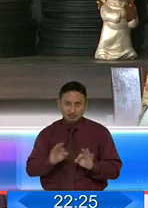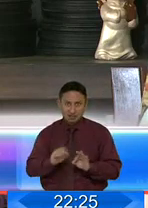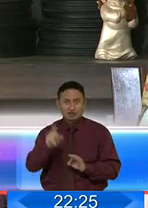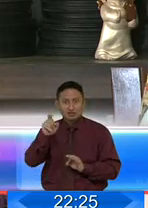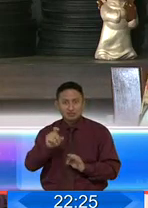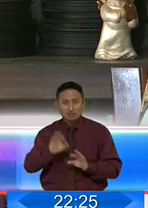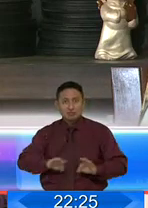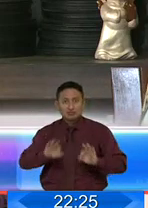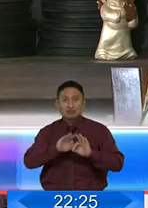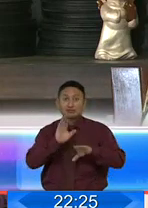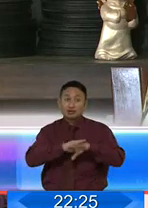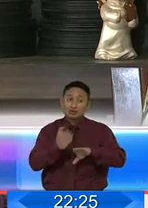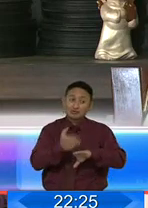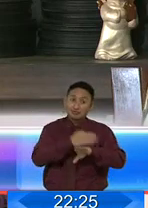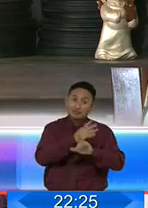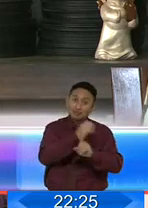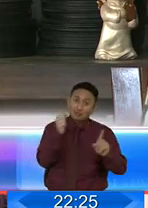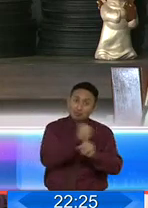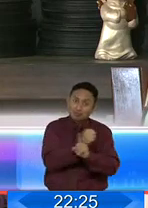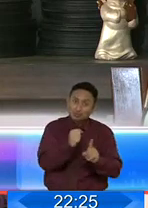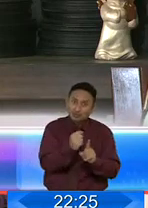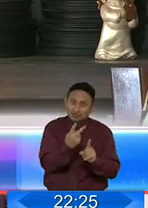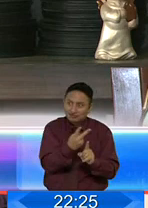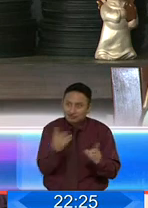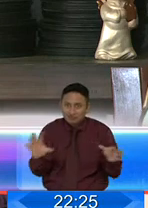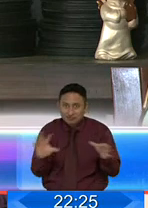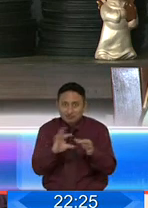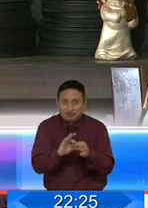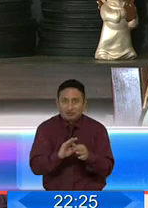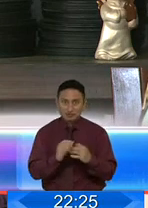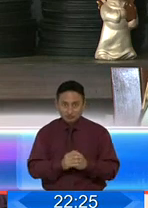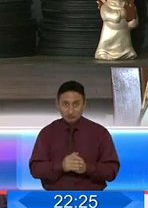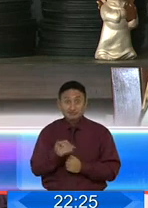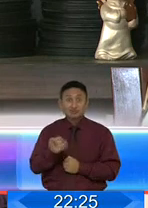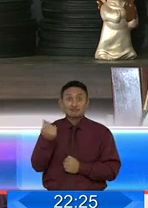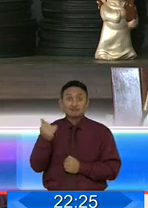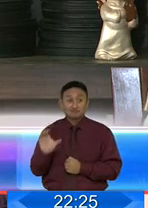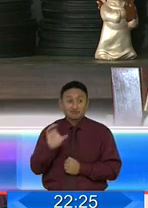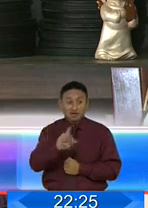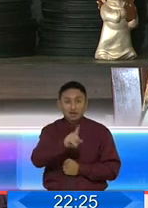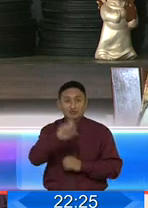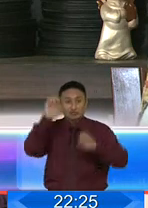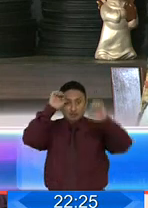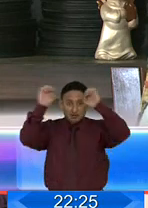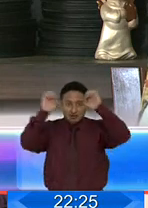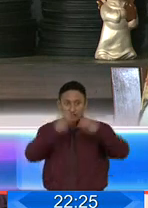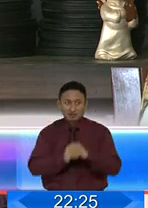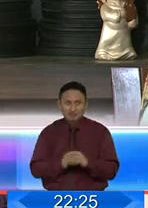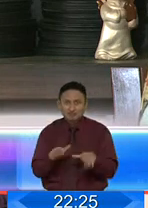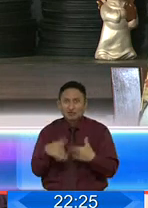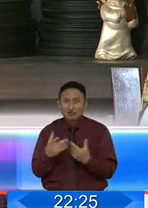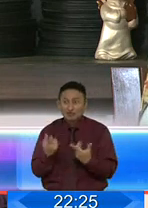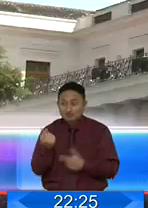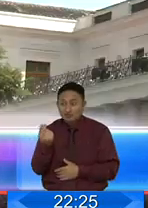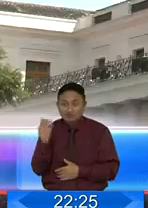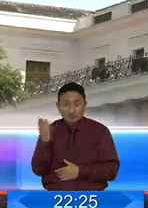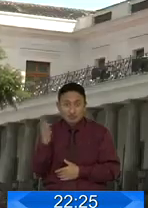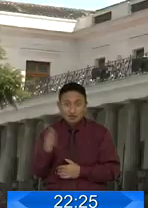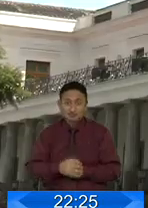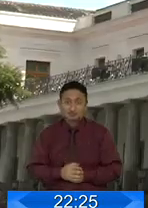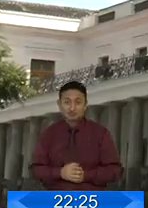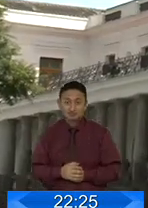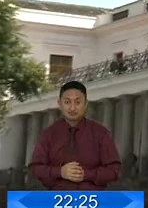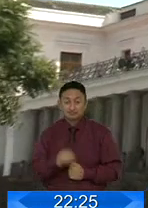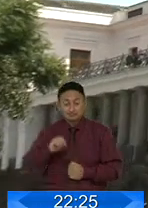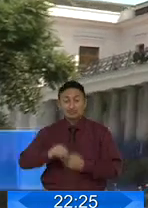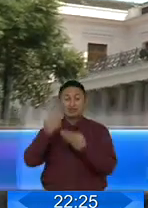con la violencia también. O sea, ese rubro, esa estrategia no tiene ni un solo centavo. Aunque el